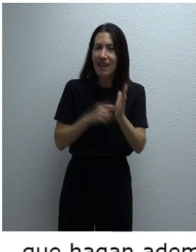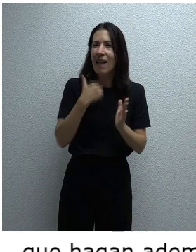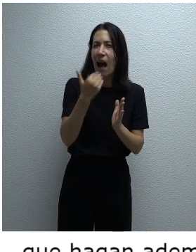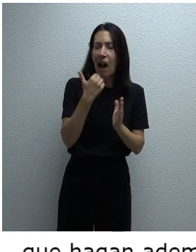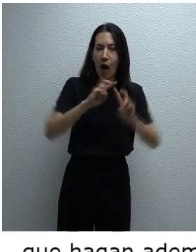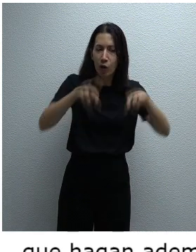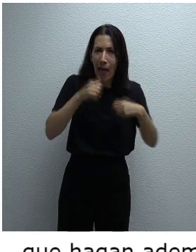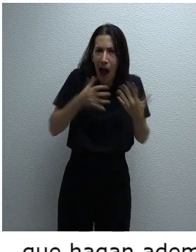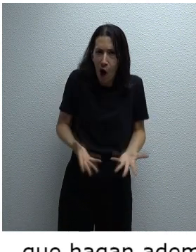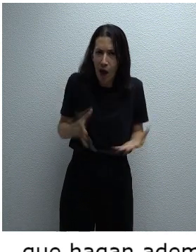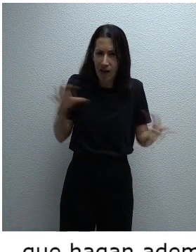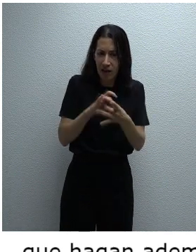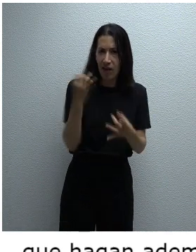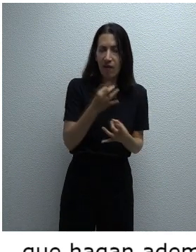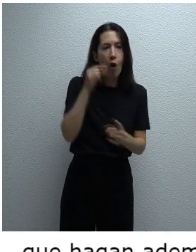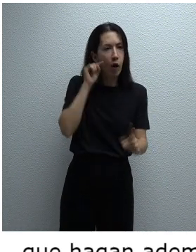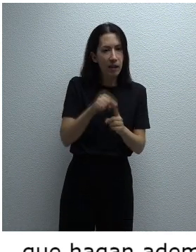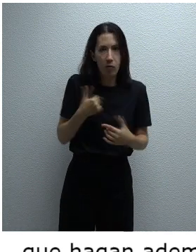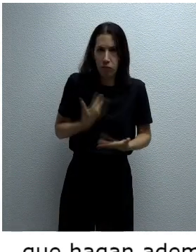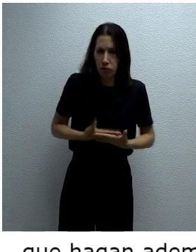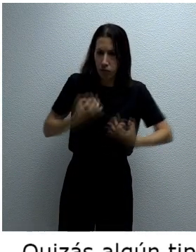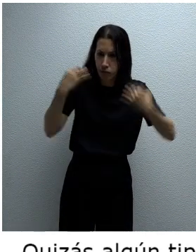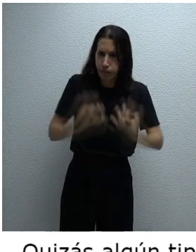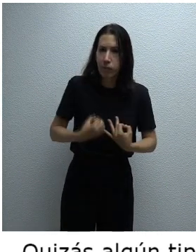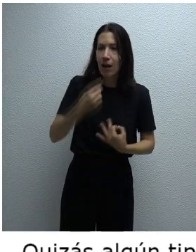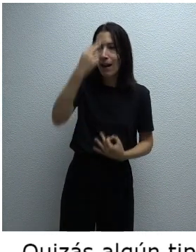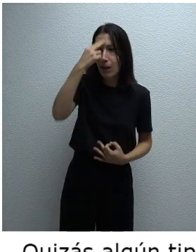para asegurar el respetar los derechos de